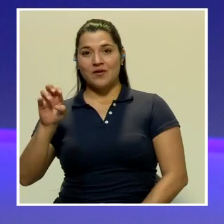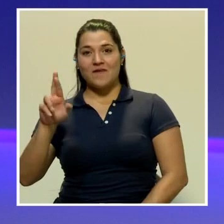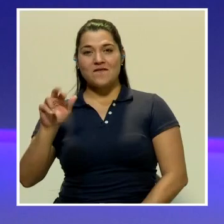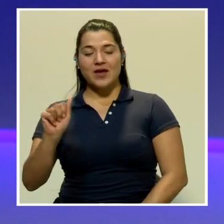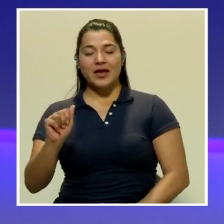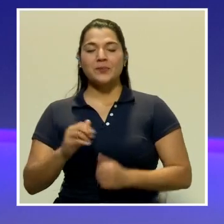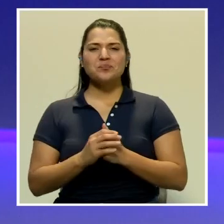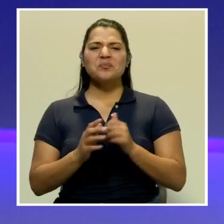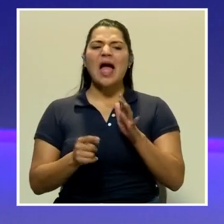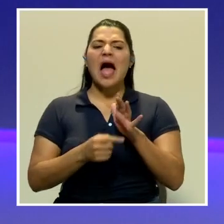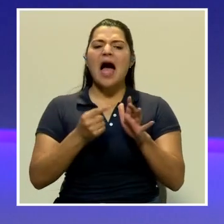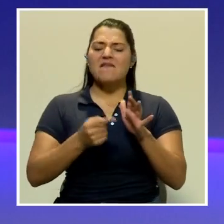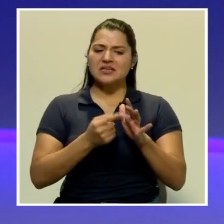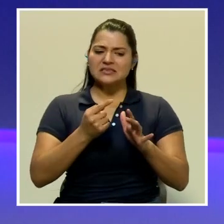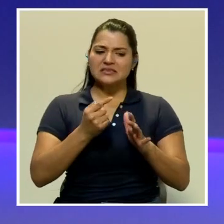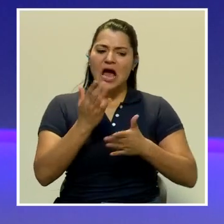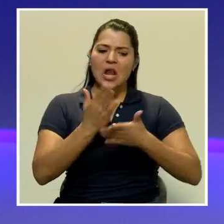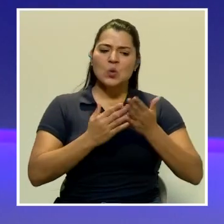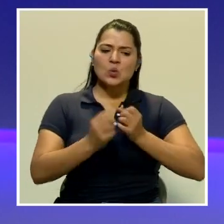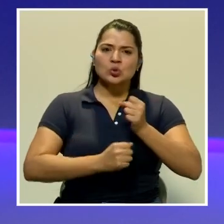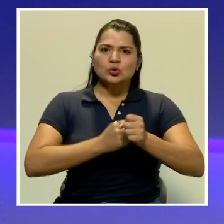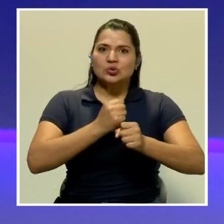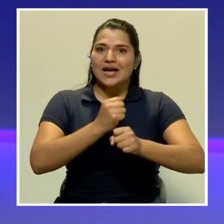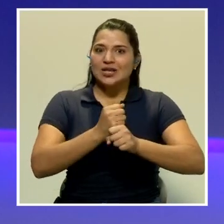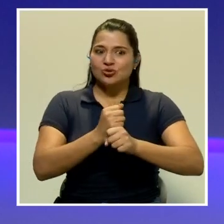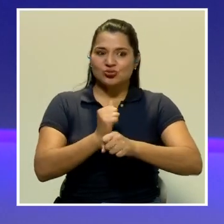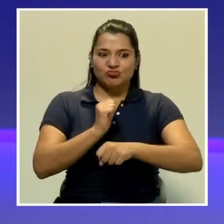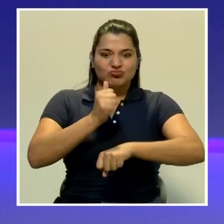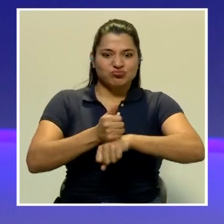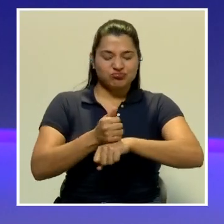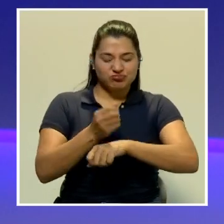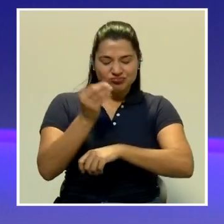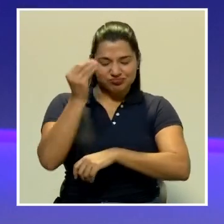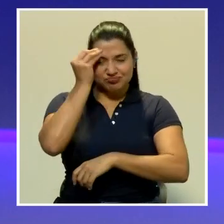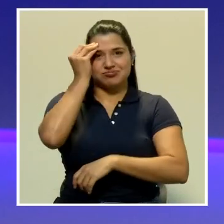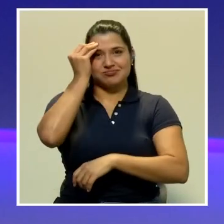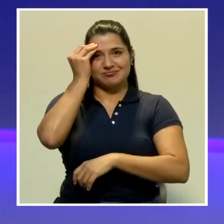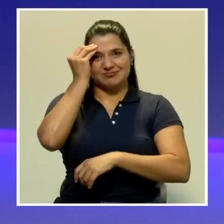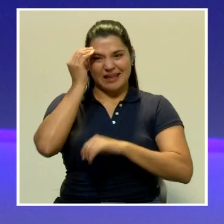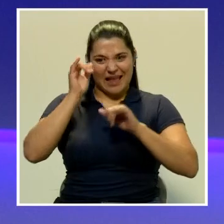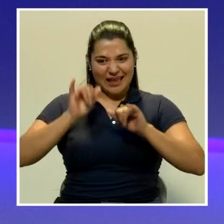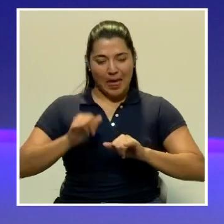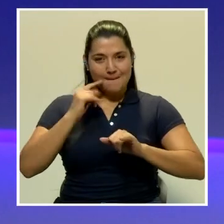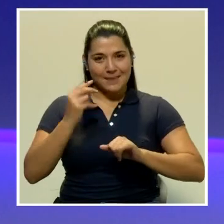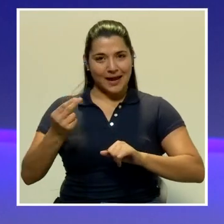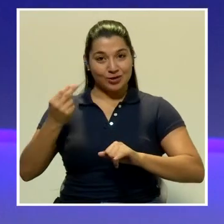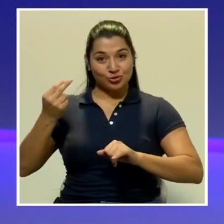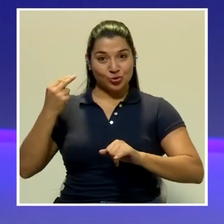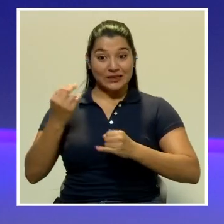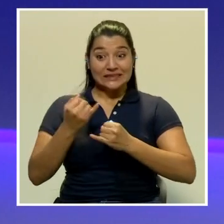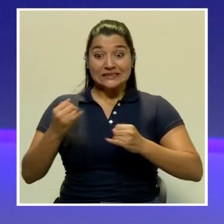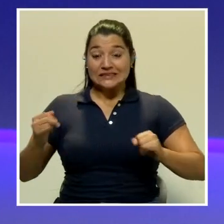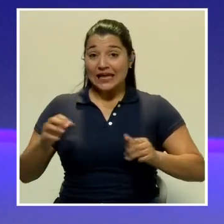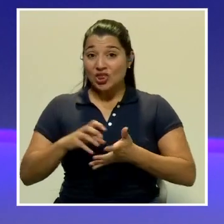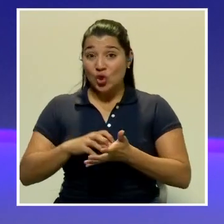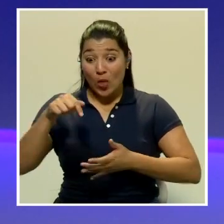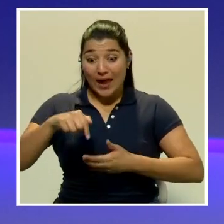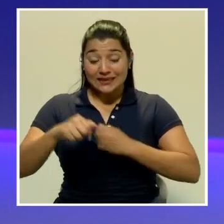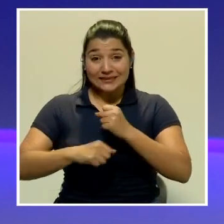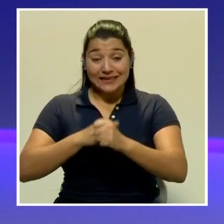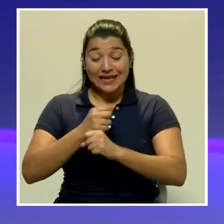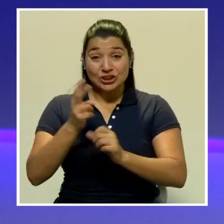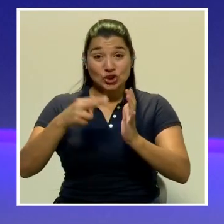Hay años que marcan historia. Sin dudas, el 2020 será un año que muchos recordarán de maneras